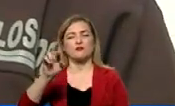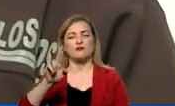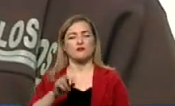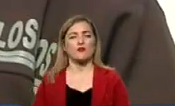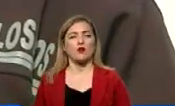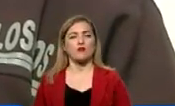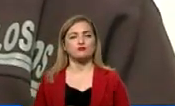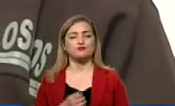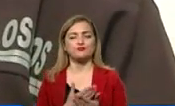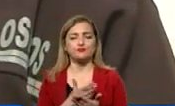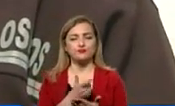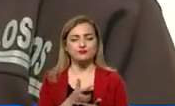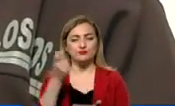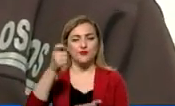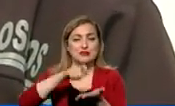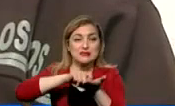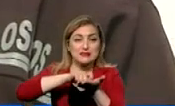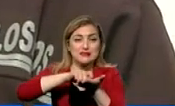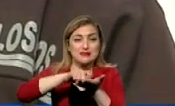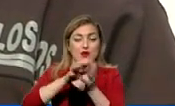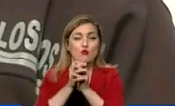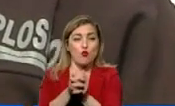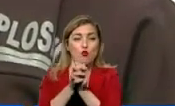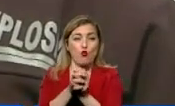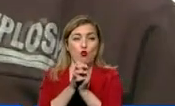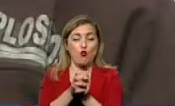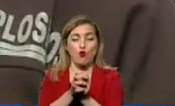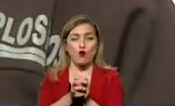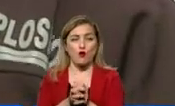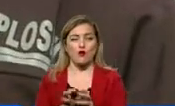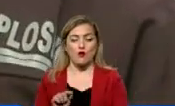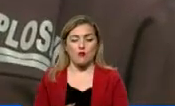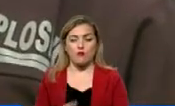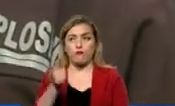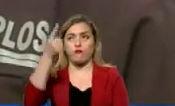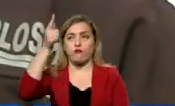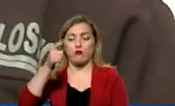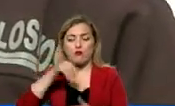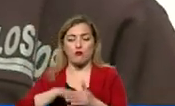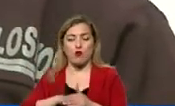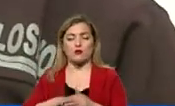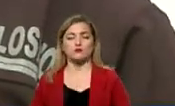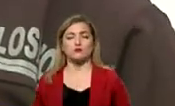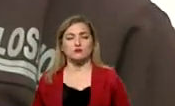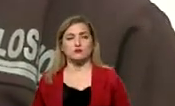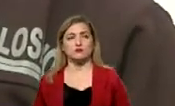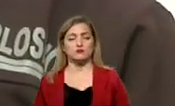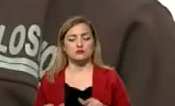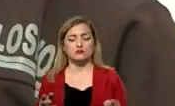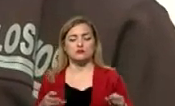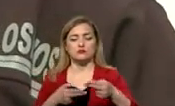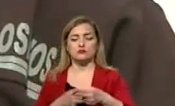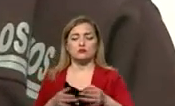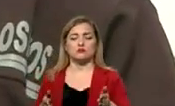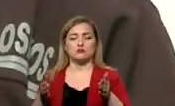comprar diablillos, lo que son camaretas, silbadores, lo guardan. Y al momento que se encuentra en un lugar cerrado, el